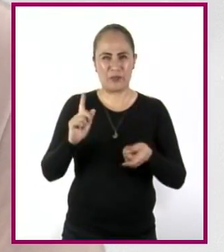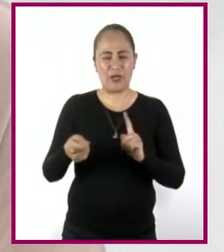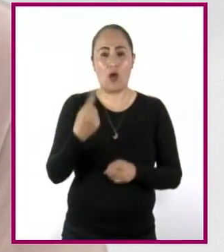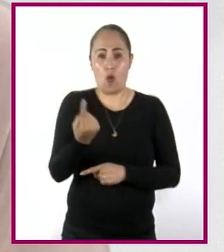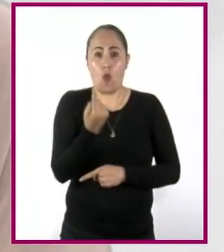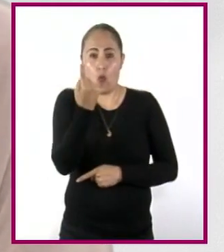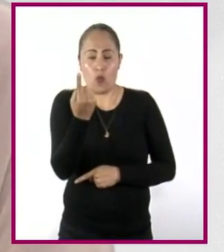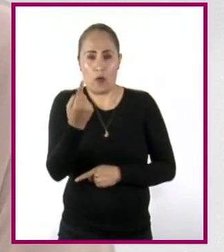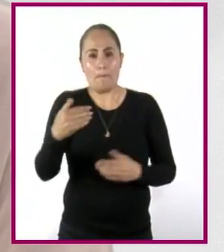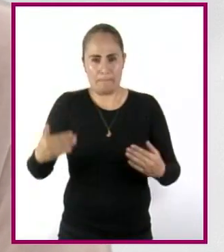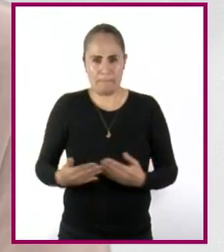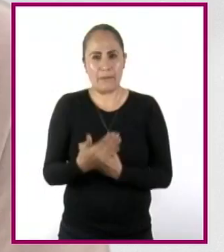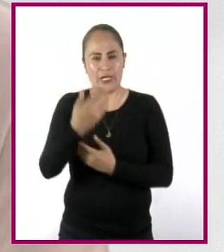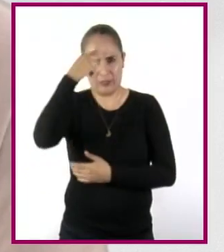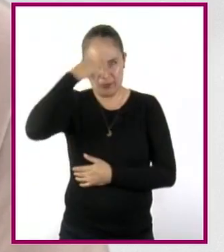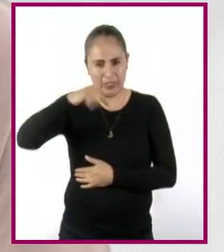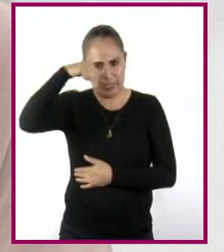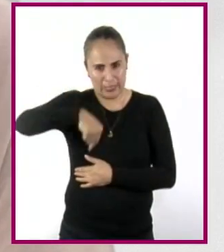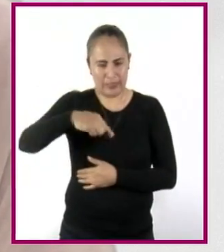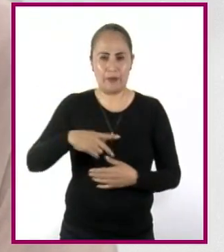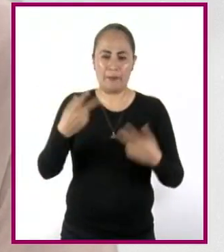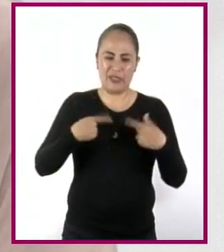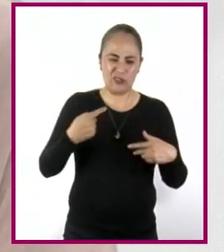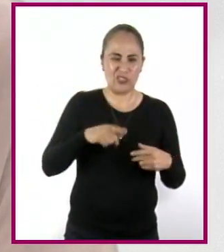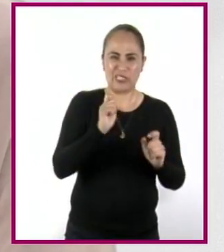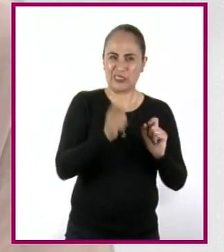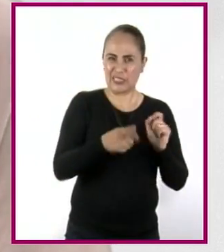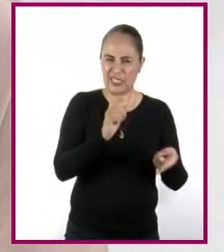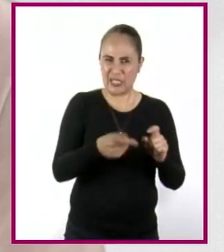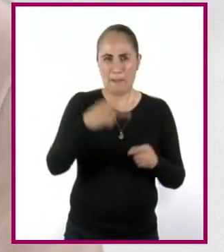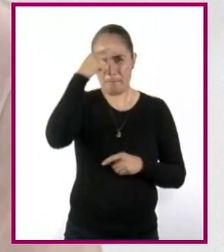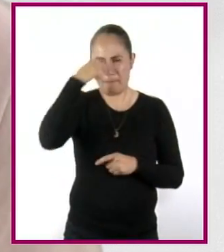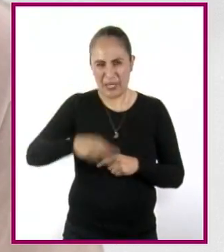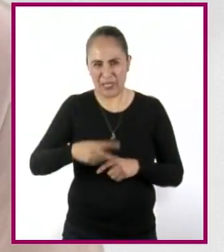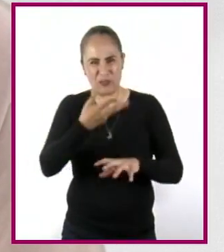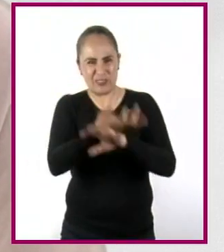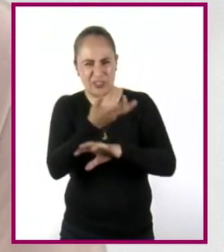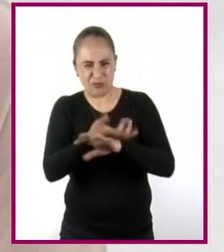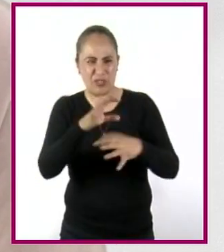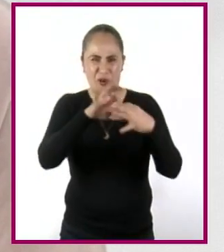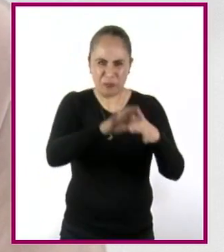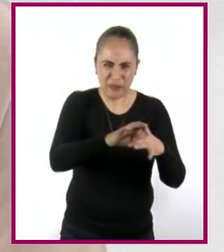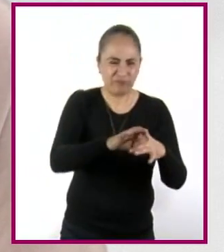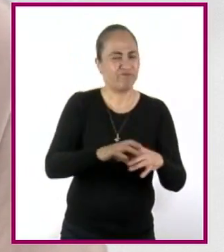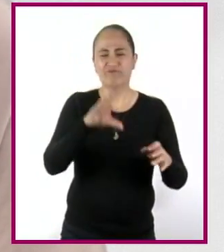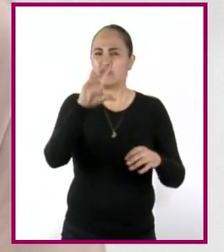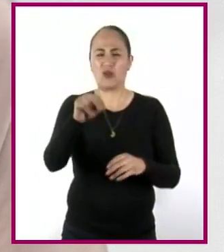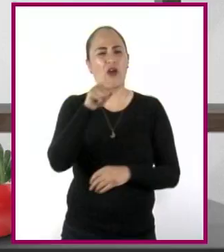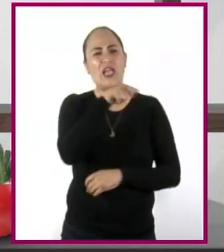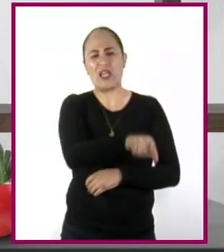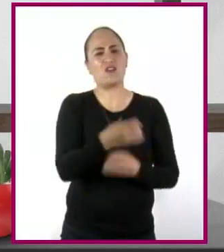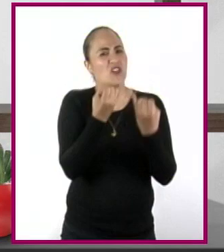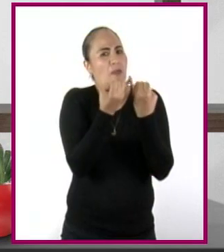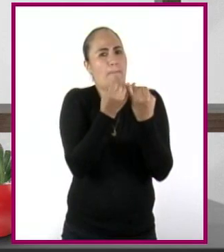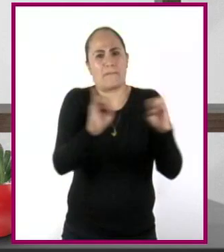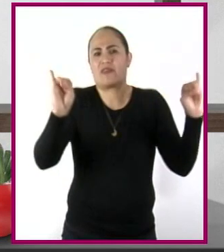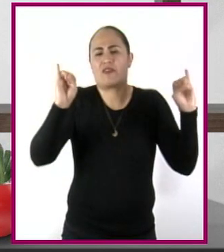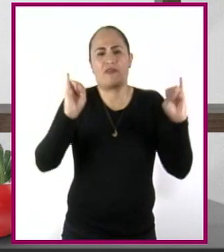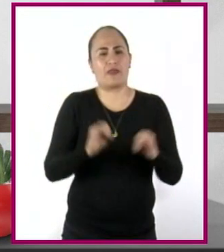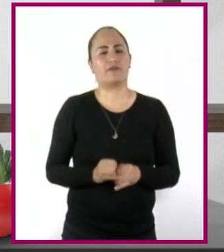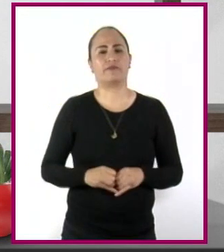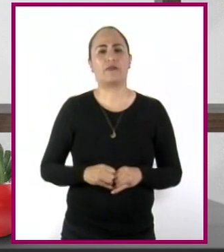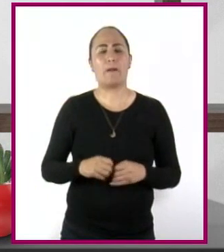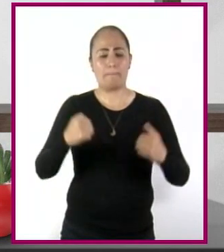era mexicano. Los tejanos no querían ser ni de México ni de Estados Unidos, así que se declararon república independiente. Decretaron